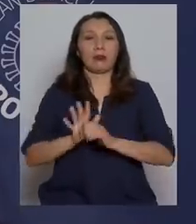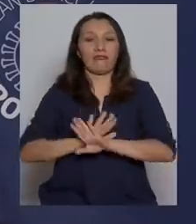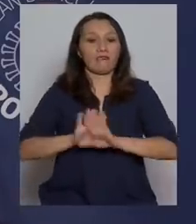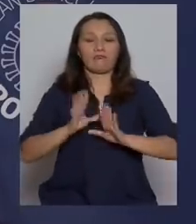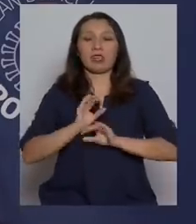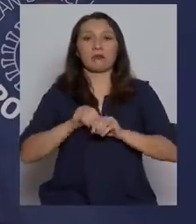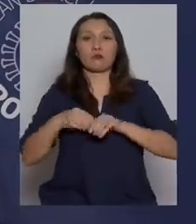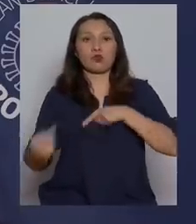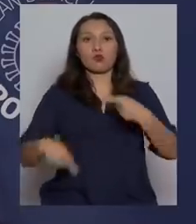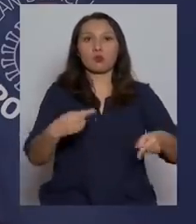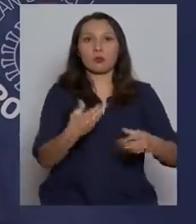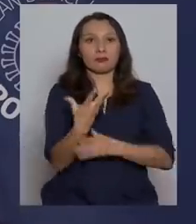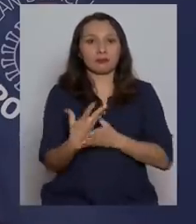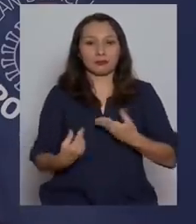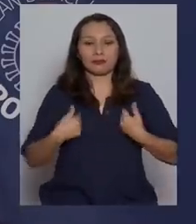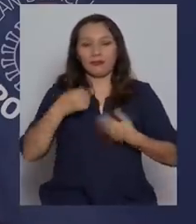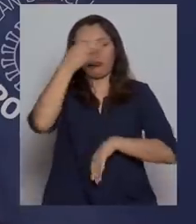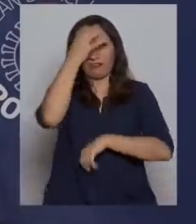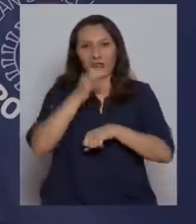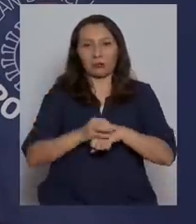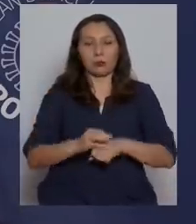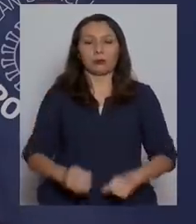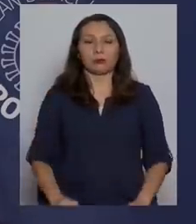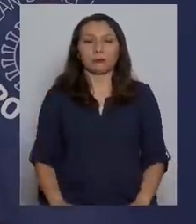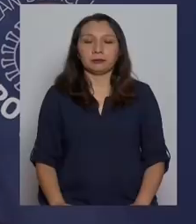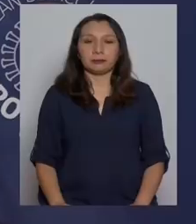contagiar esta enfermedad.